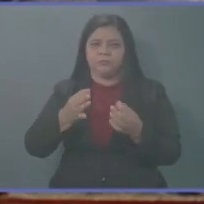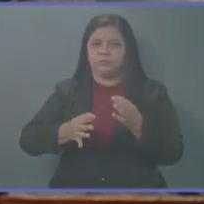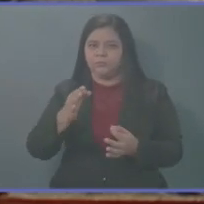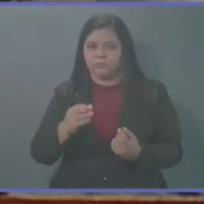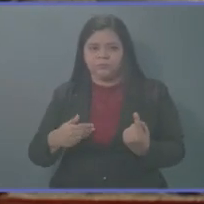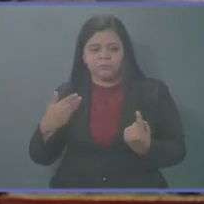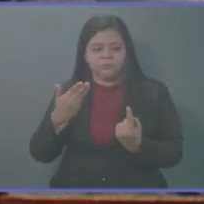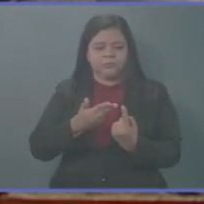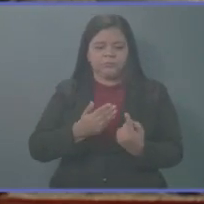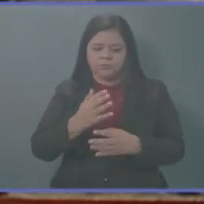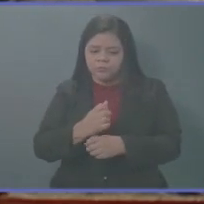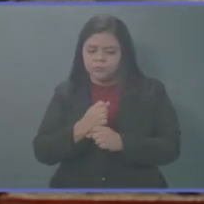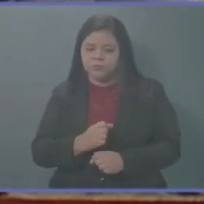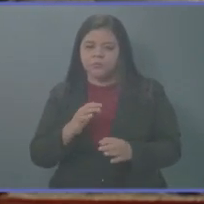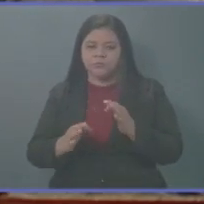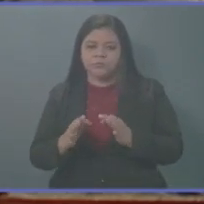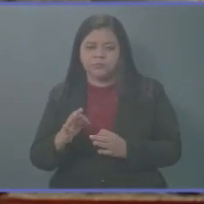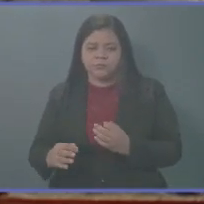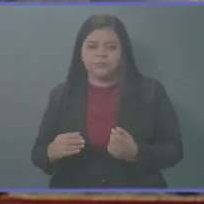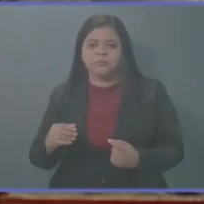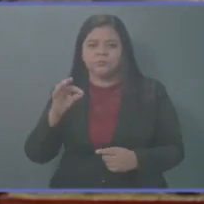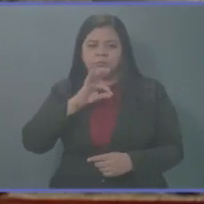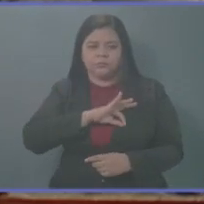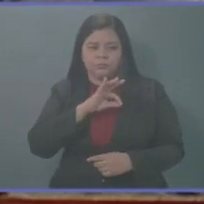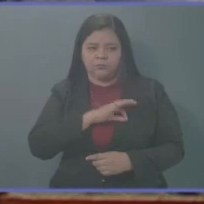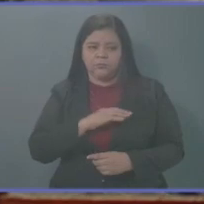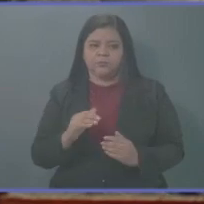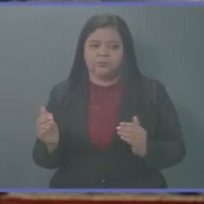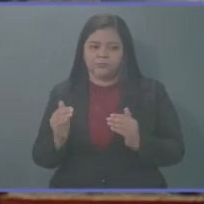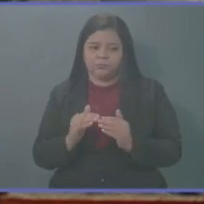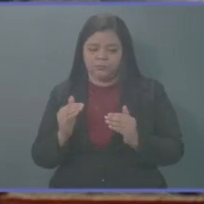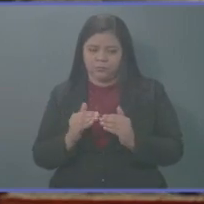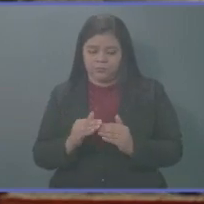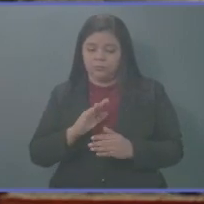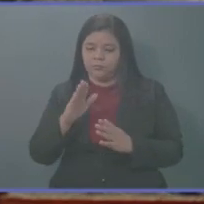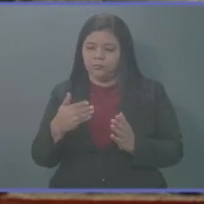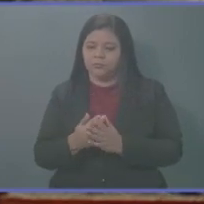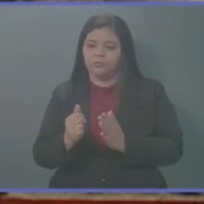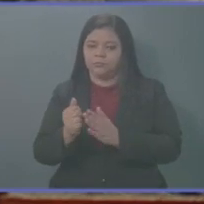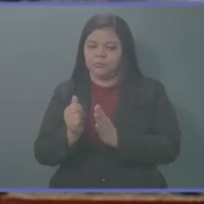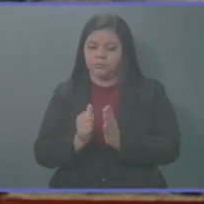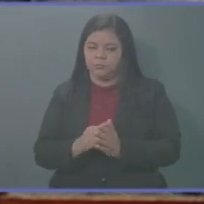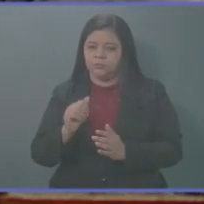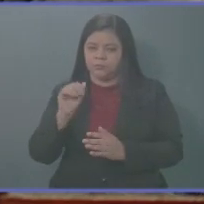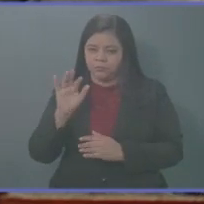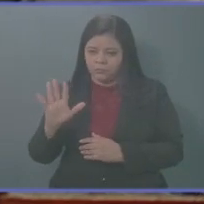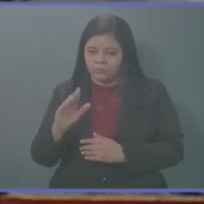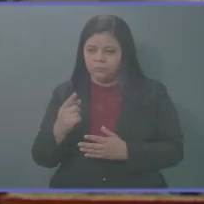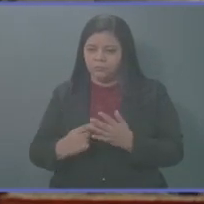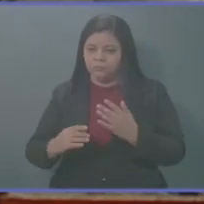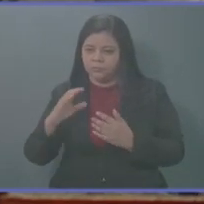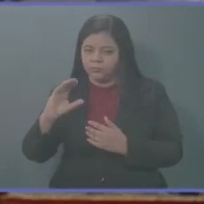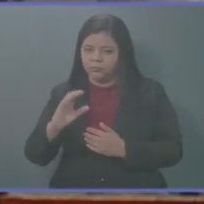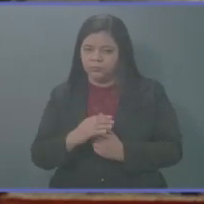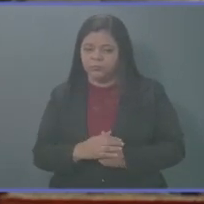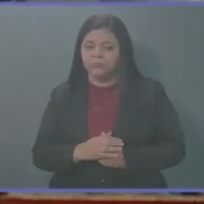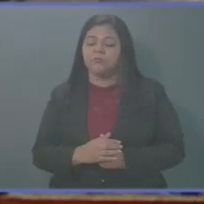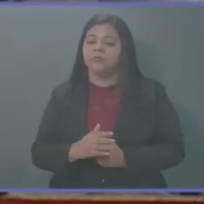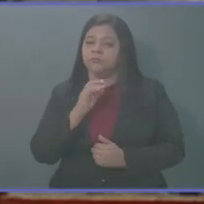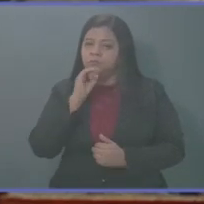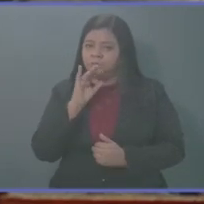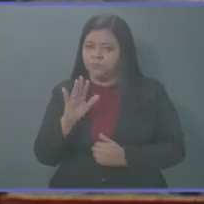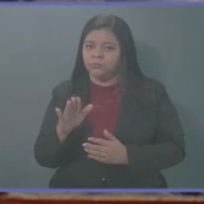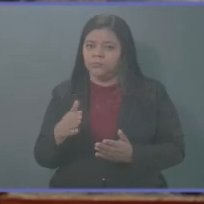justicia, de la seguridad jurídica y del bien común, así como también el artículo 5 de la misma Constitución, que establece que